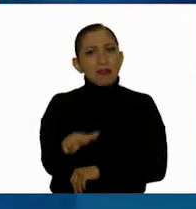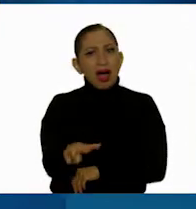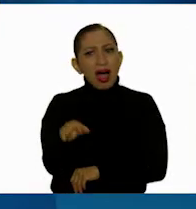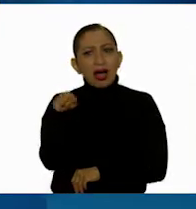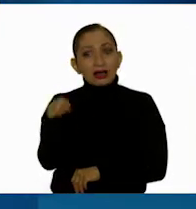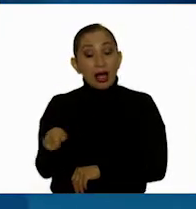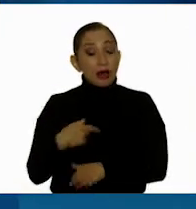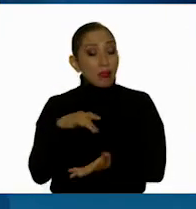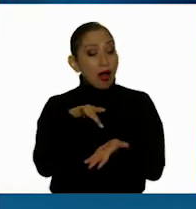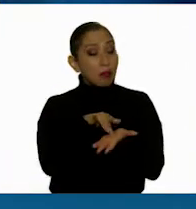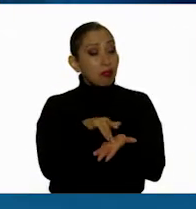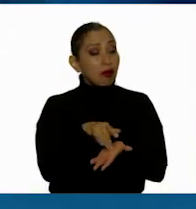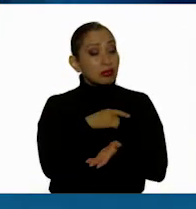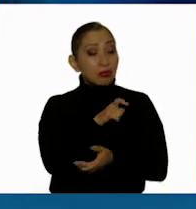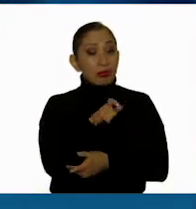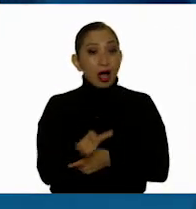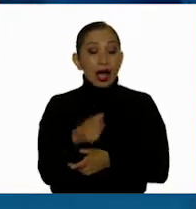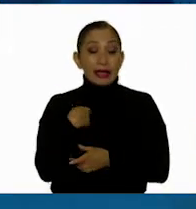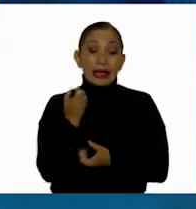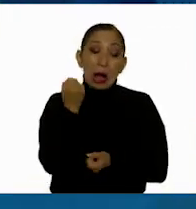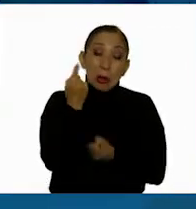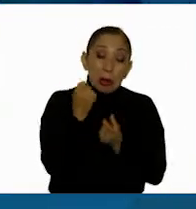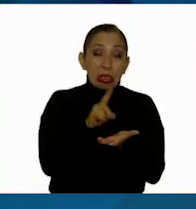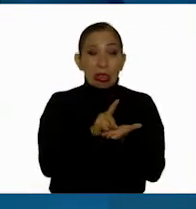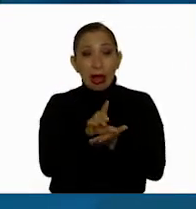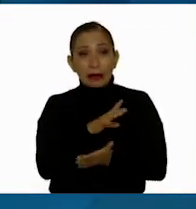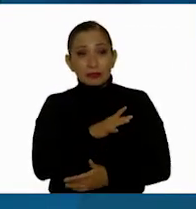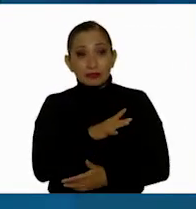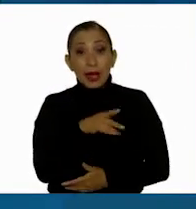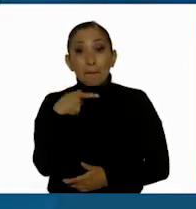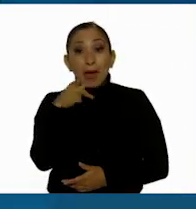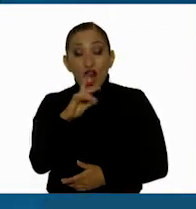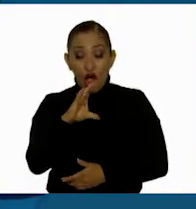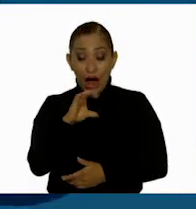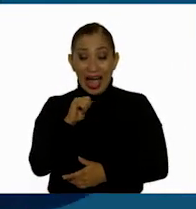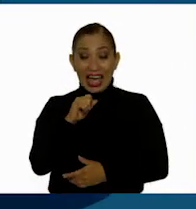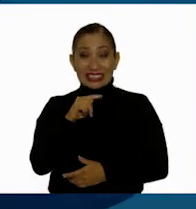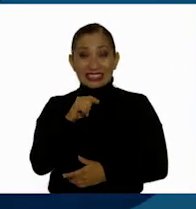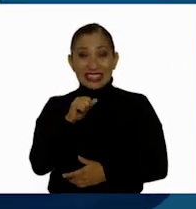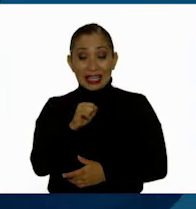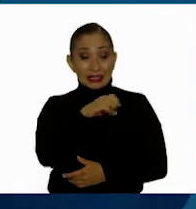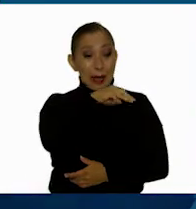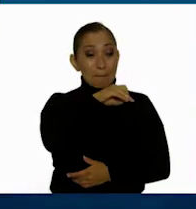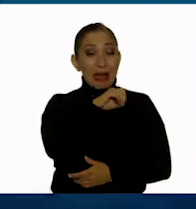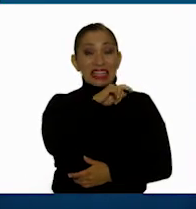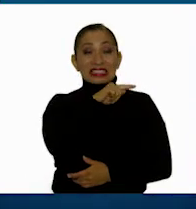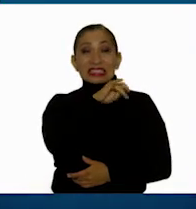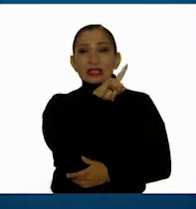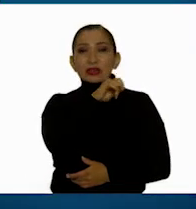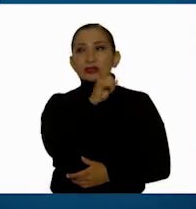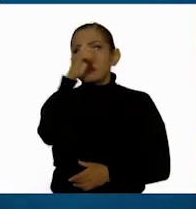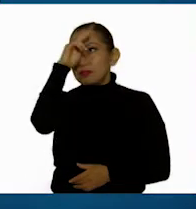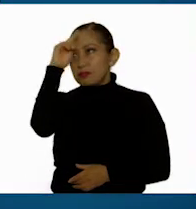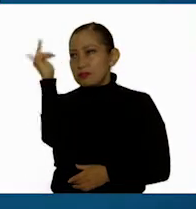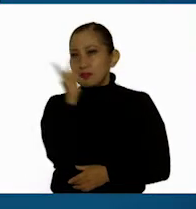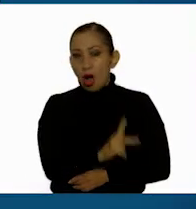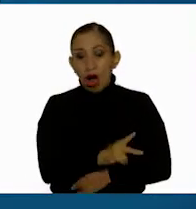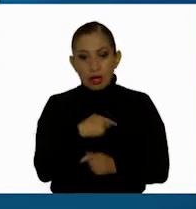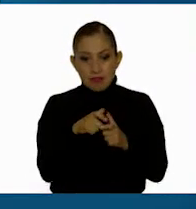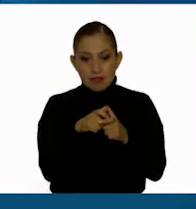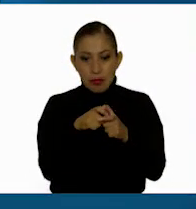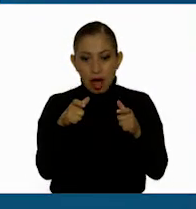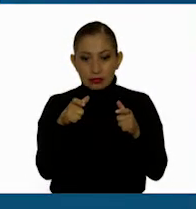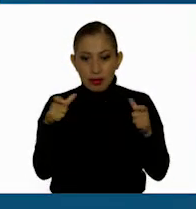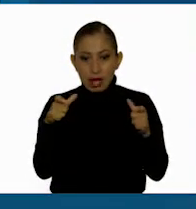por ley de ciertos derechos. Pero las castas y mestizos son los más desfavorecidos y su número